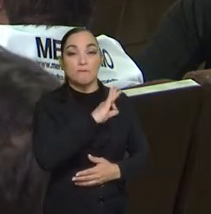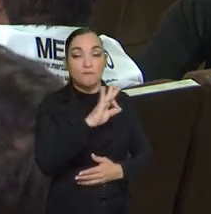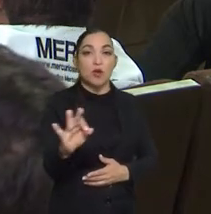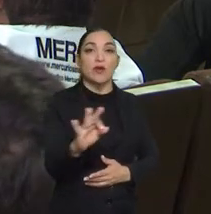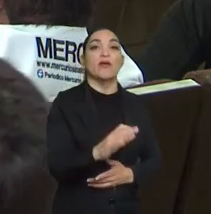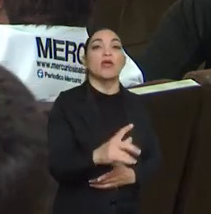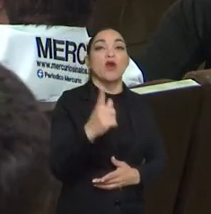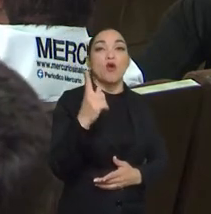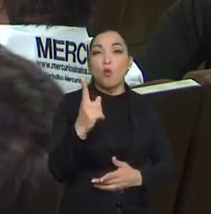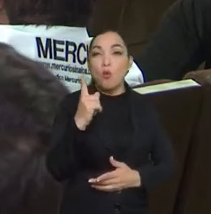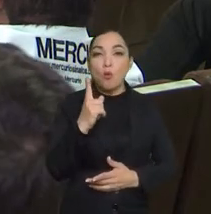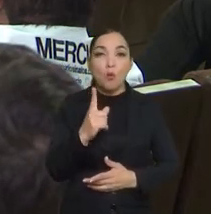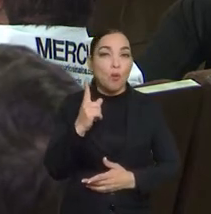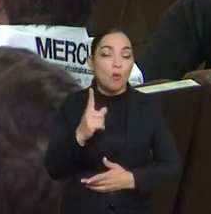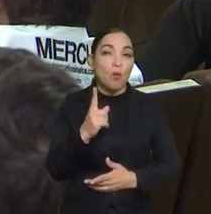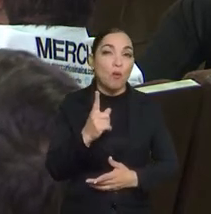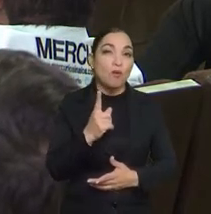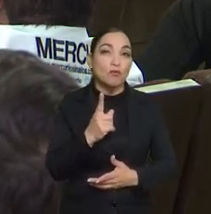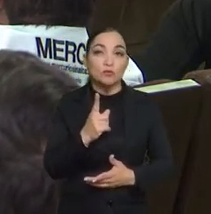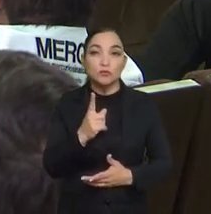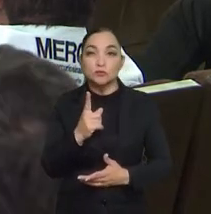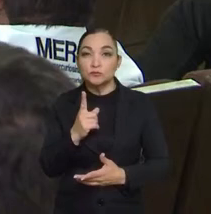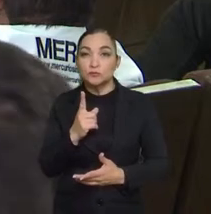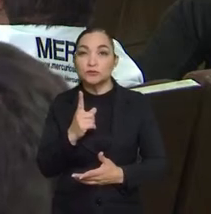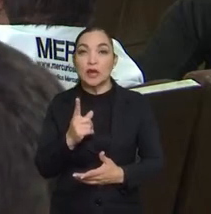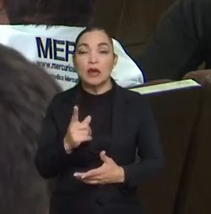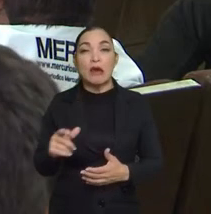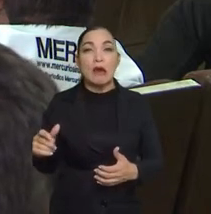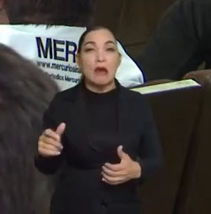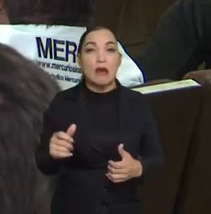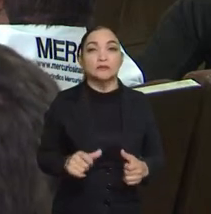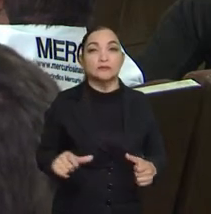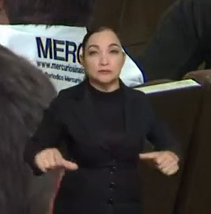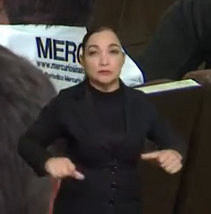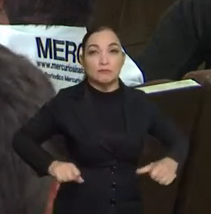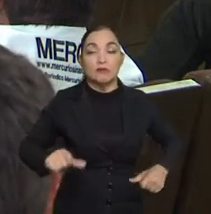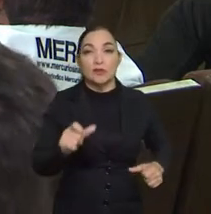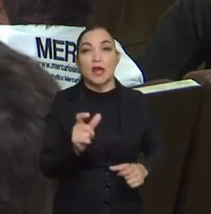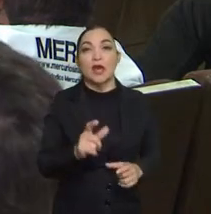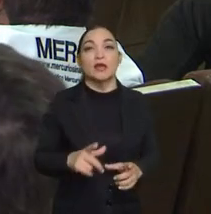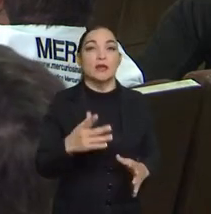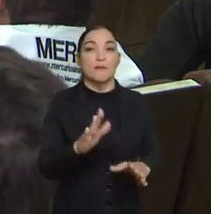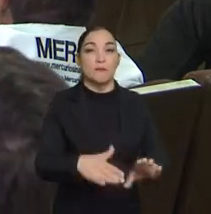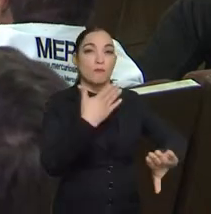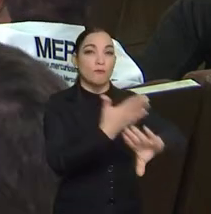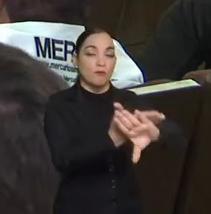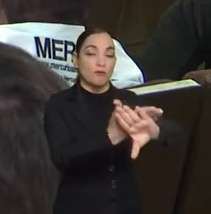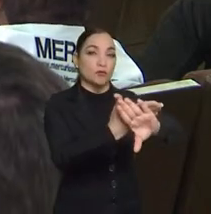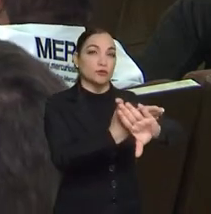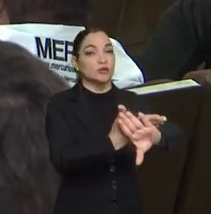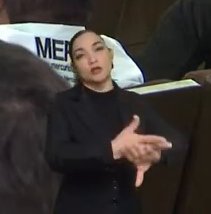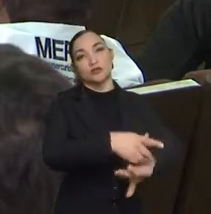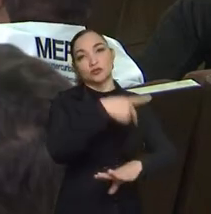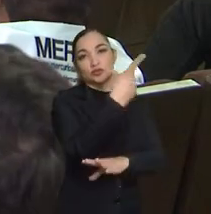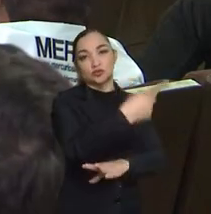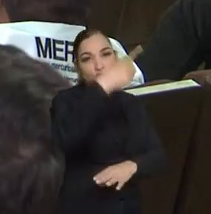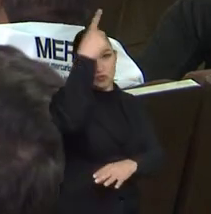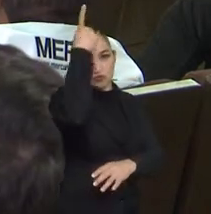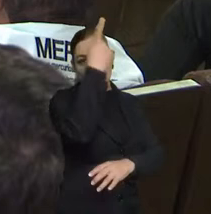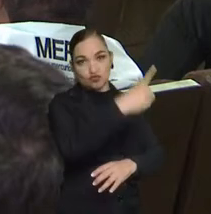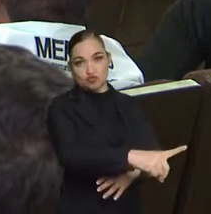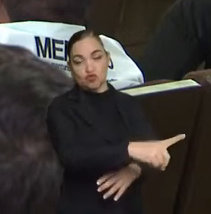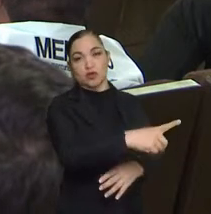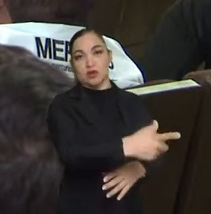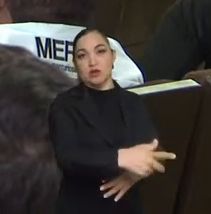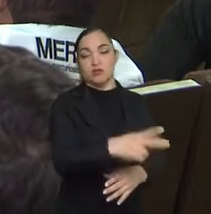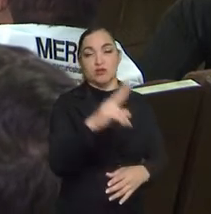su condición de persona moral en su patrimonio. Pero esto no tiene que ver con el patrimonio de la universidad. Tiene que ver con